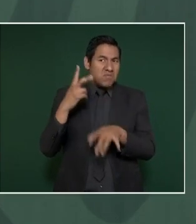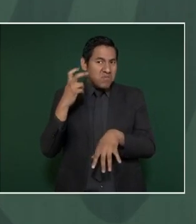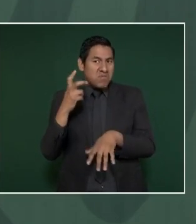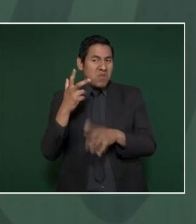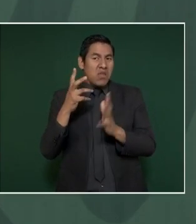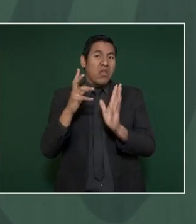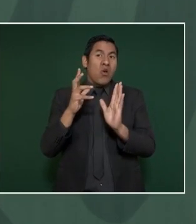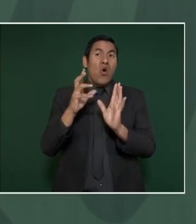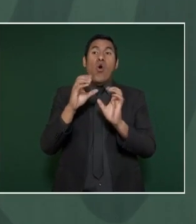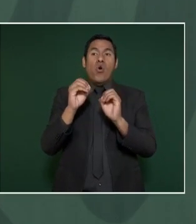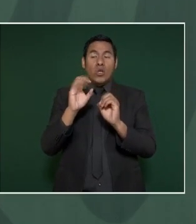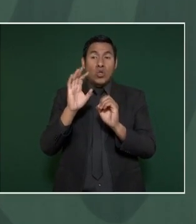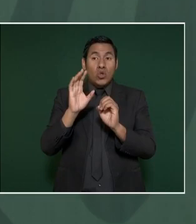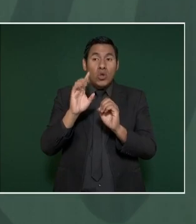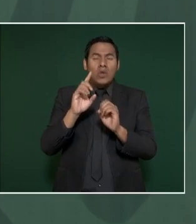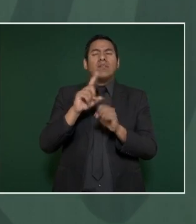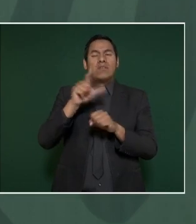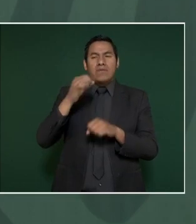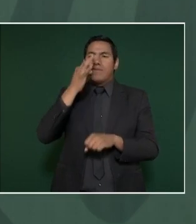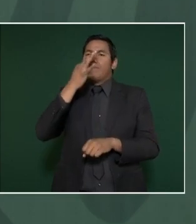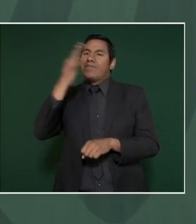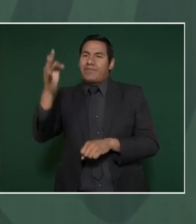van a